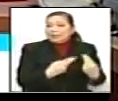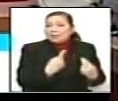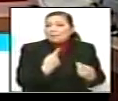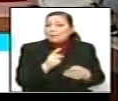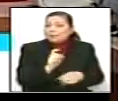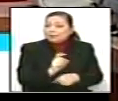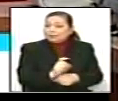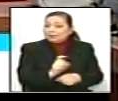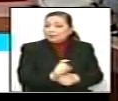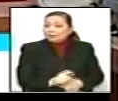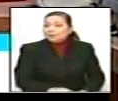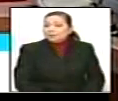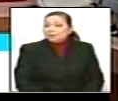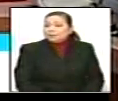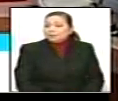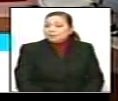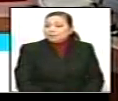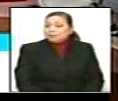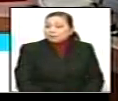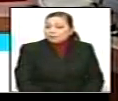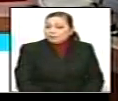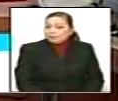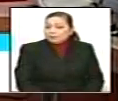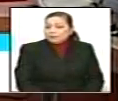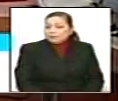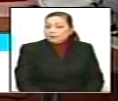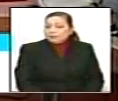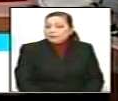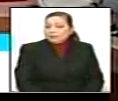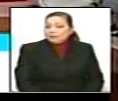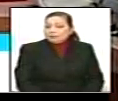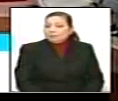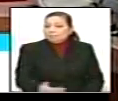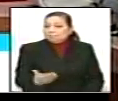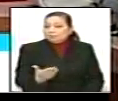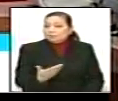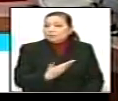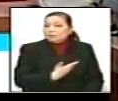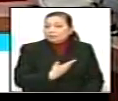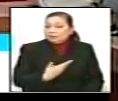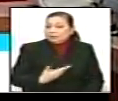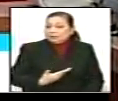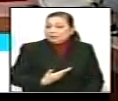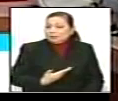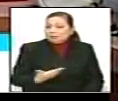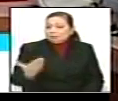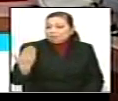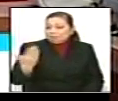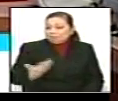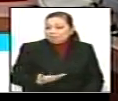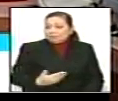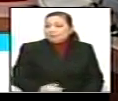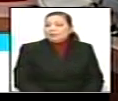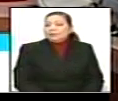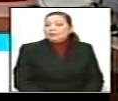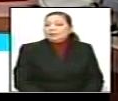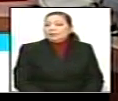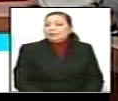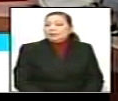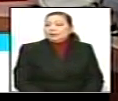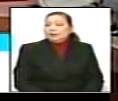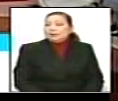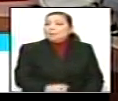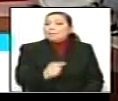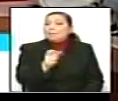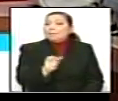para capacitación? Finalmente, señora presidenta, solicito que el señor gobernador regional nos haga llegar el cuadro de asignación